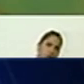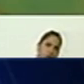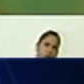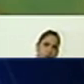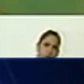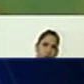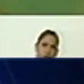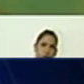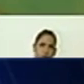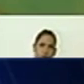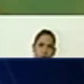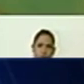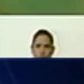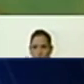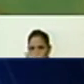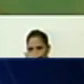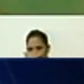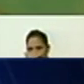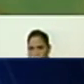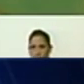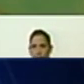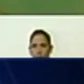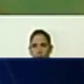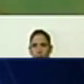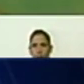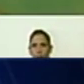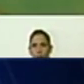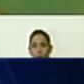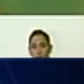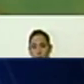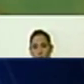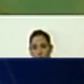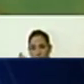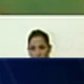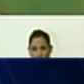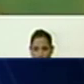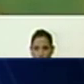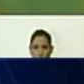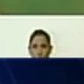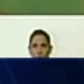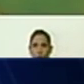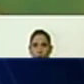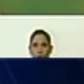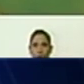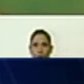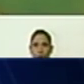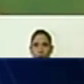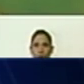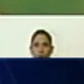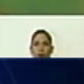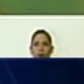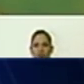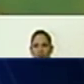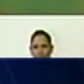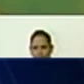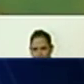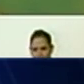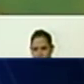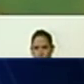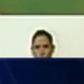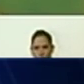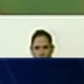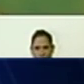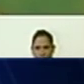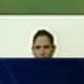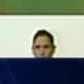inclementes, criminales del gobierno de los Estados Unidos, de su élite dominante,